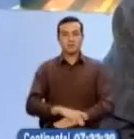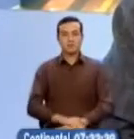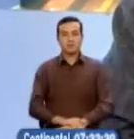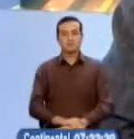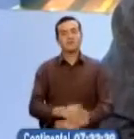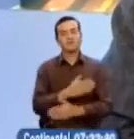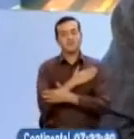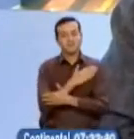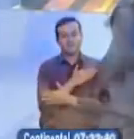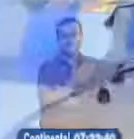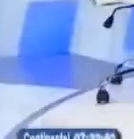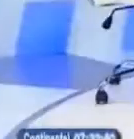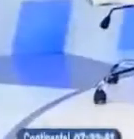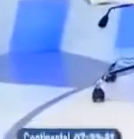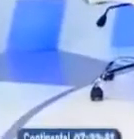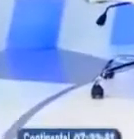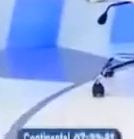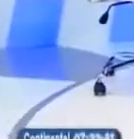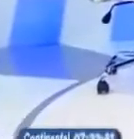un fuerte abrazo